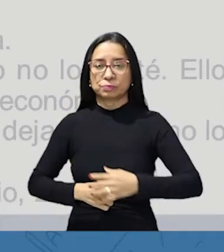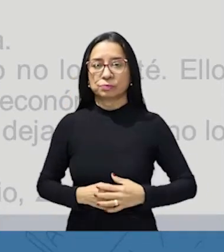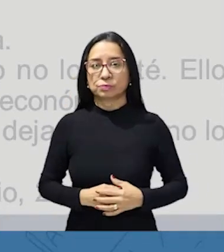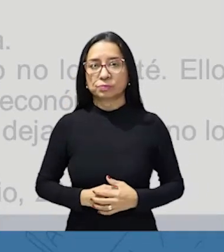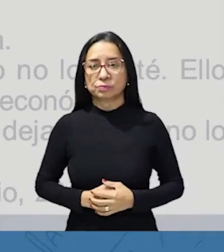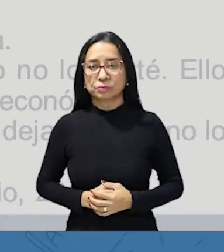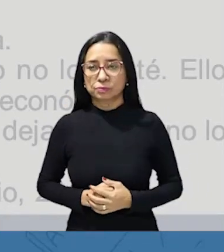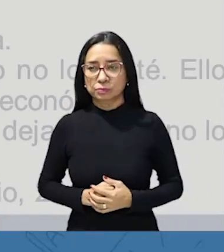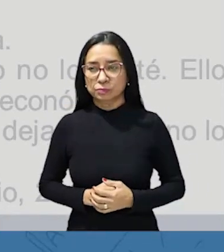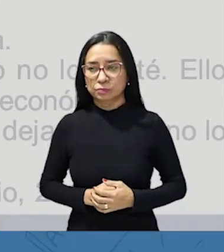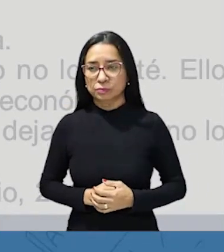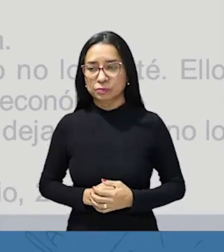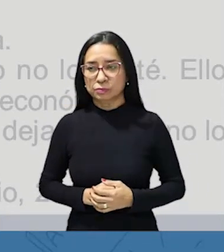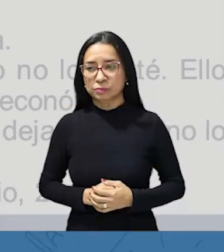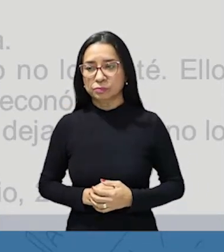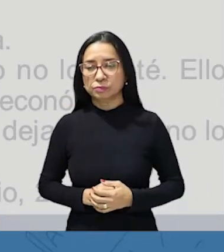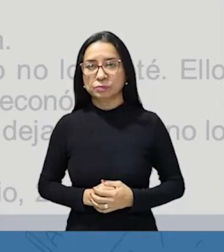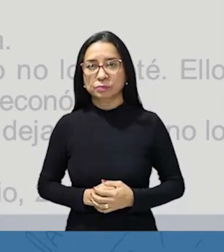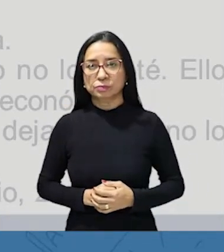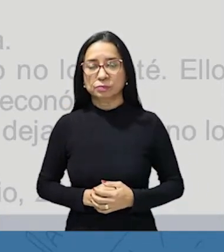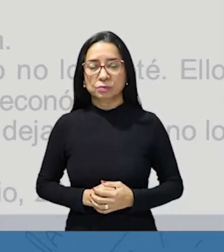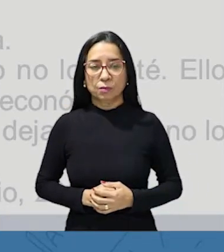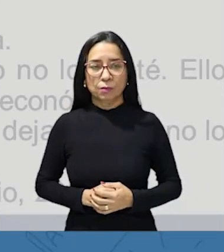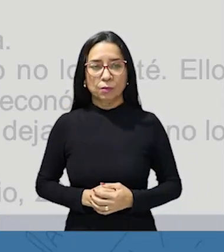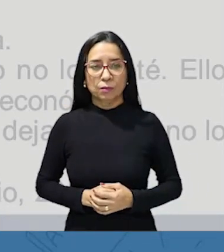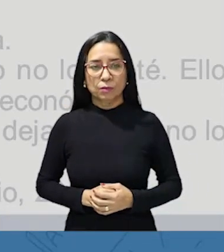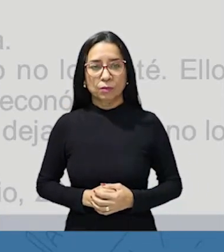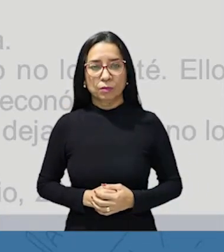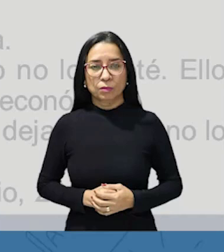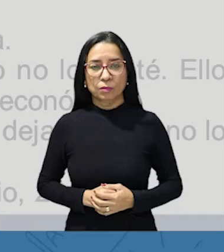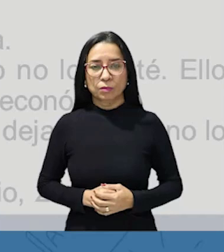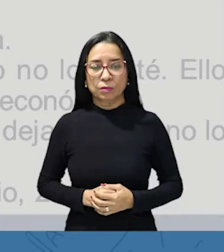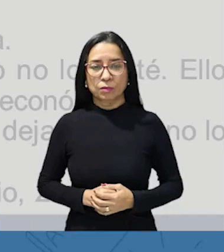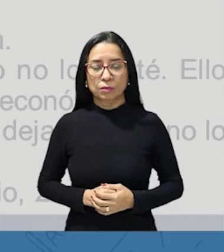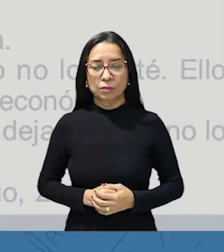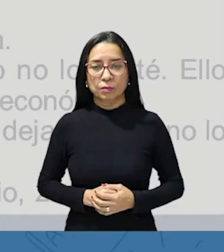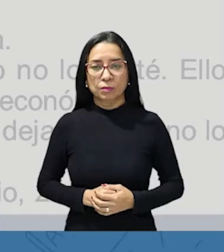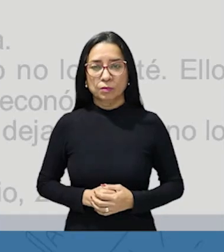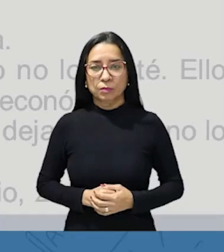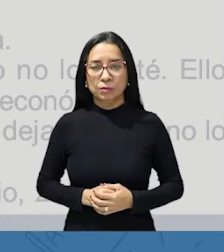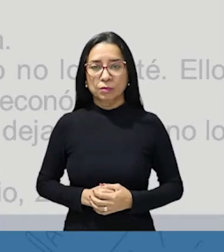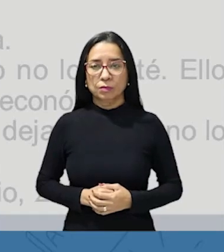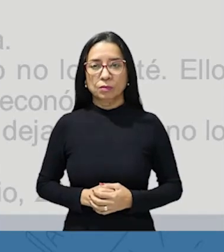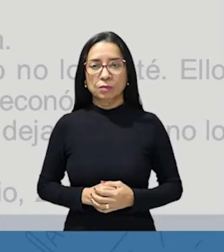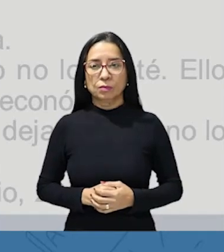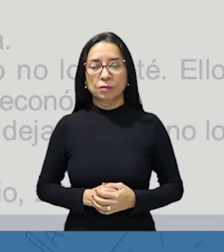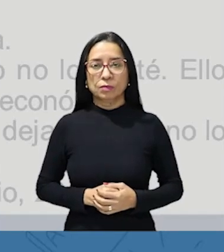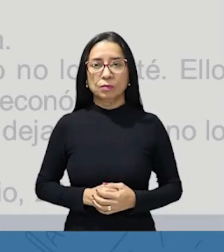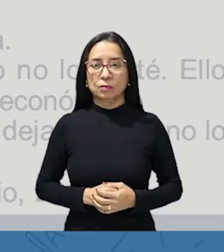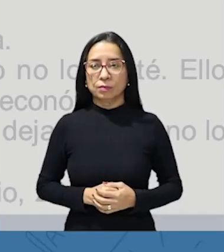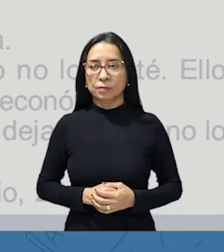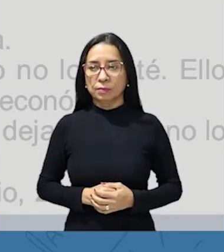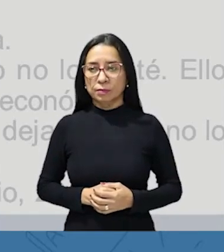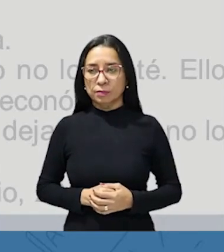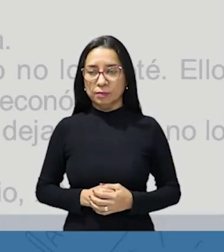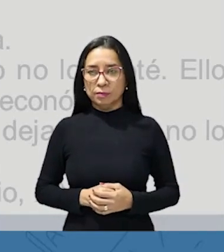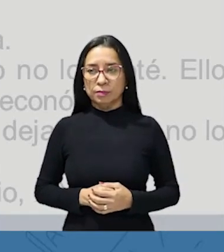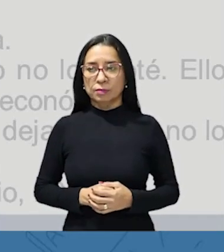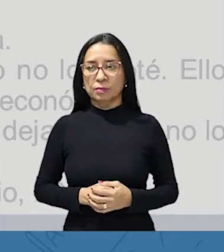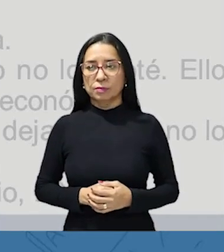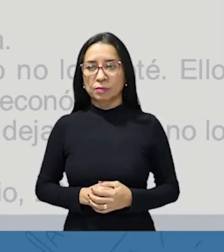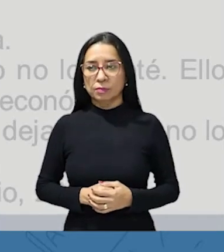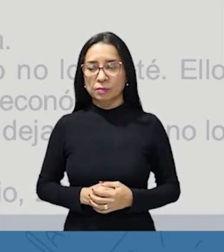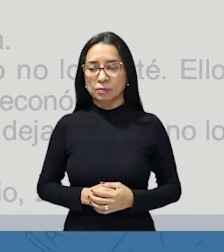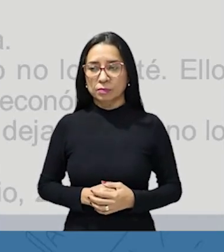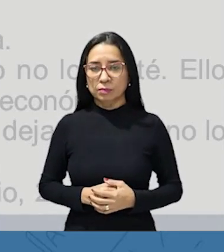2011, miles de jóvenes despojados de sus casas y de sus empleos ocuparon las plazas